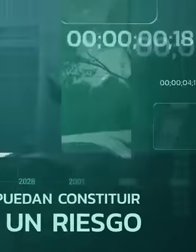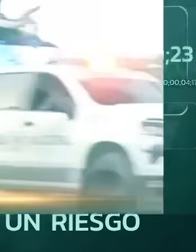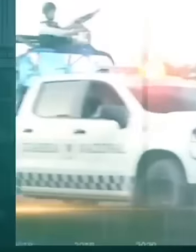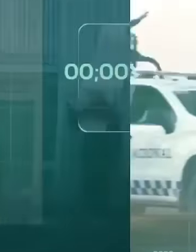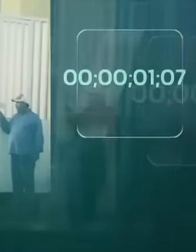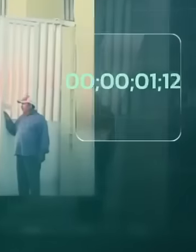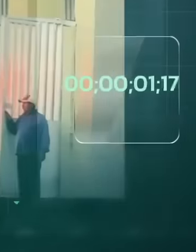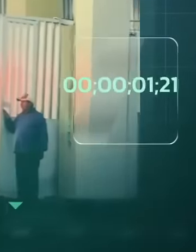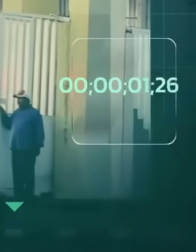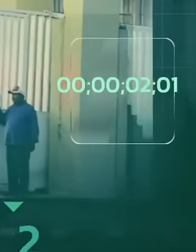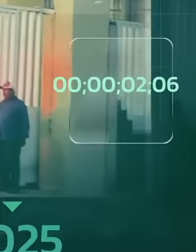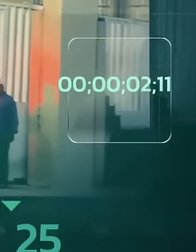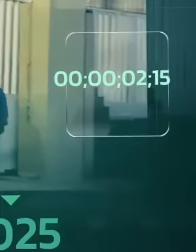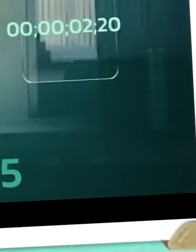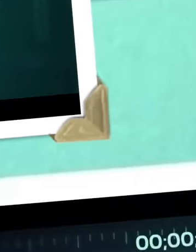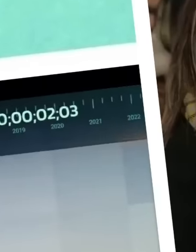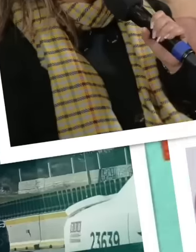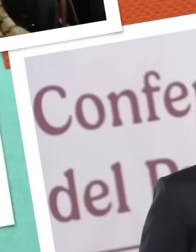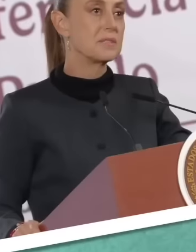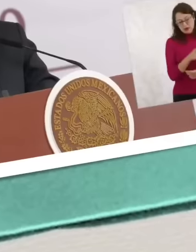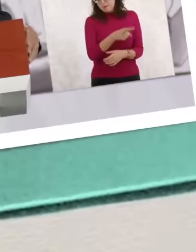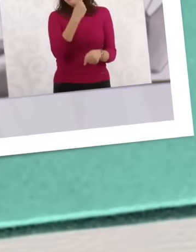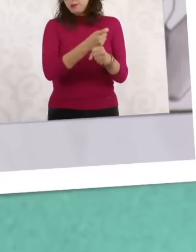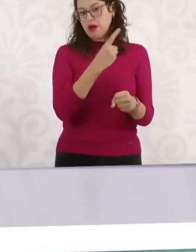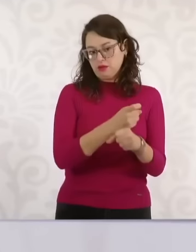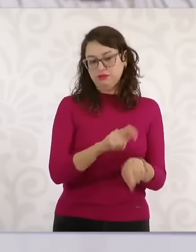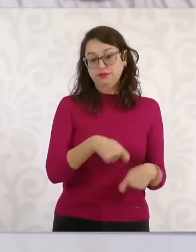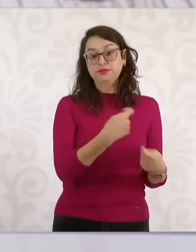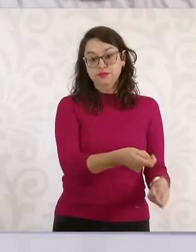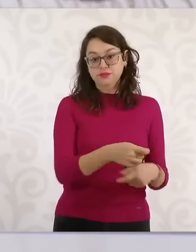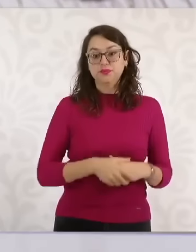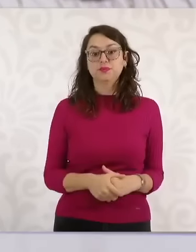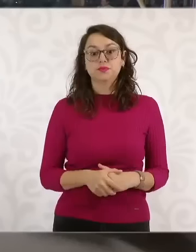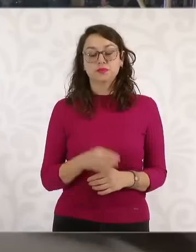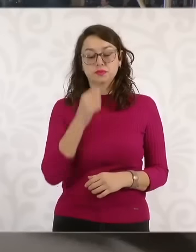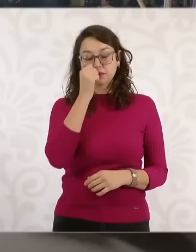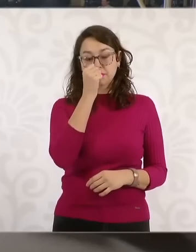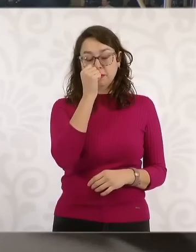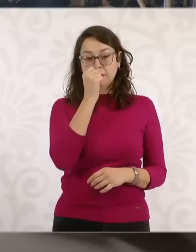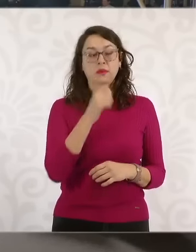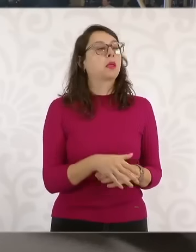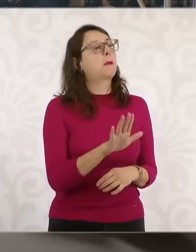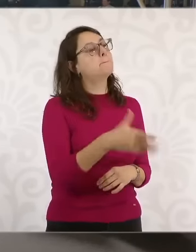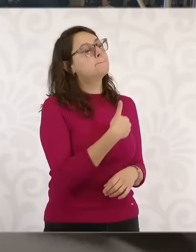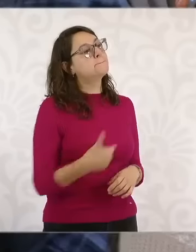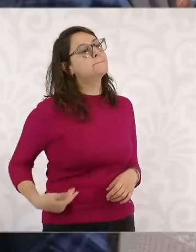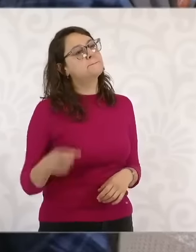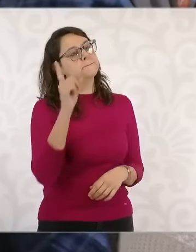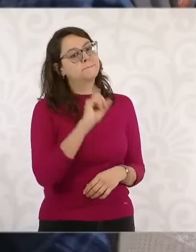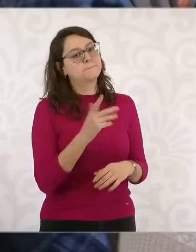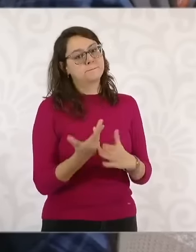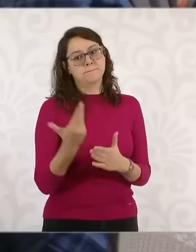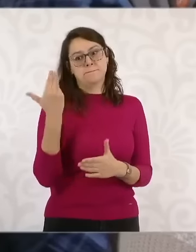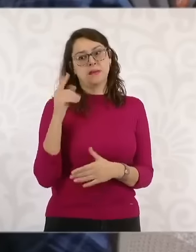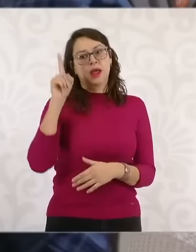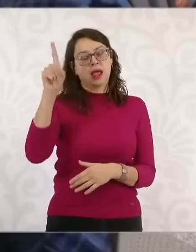Gracias. Presidenta, también continúan las especulaciones sobre el aterrizaje de este Hércules